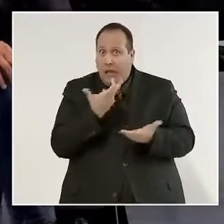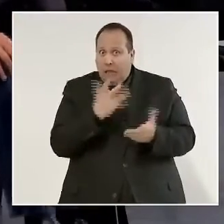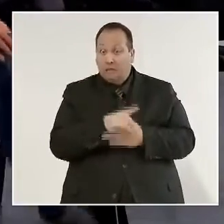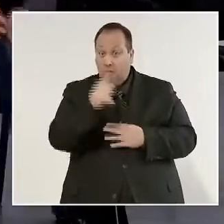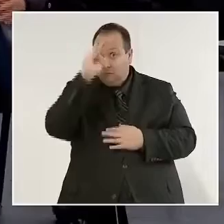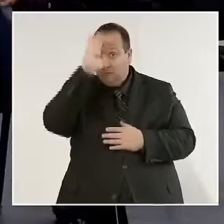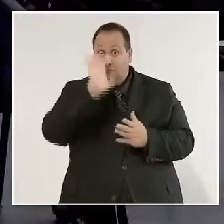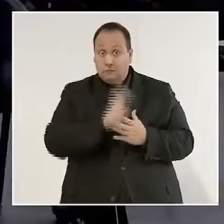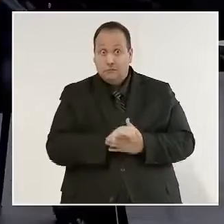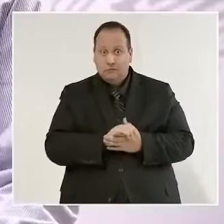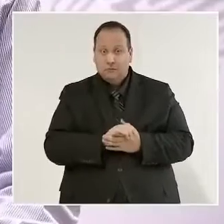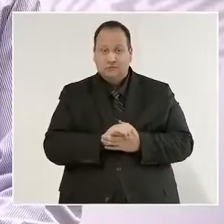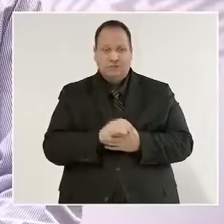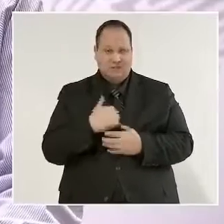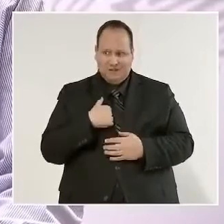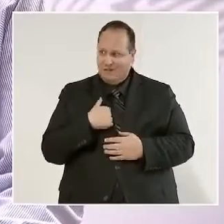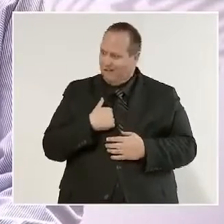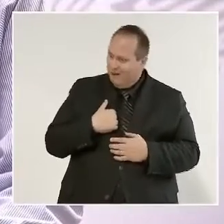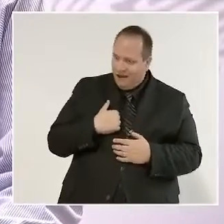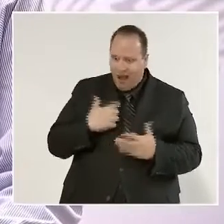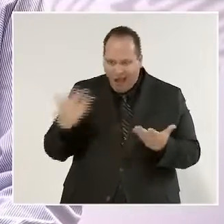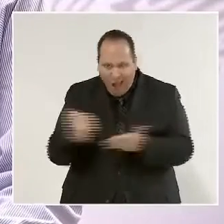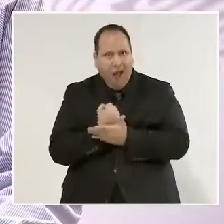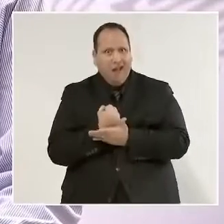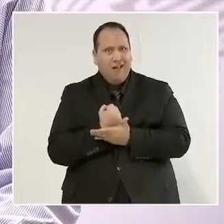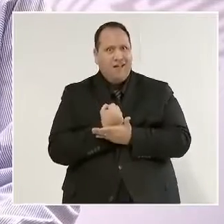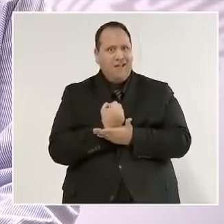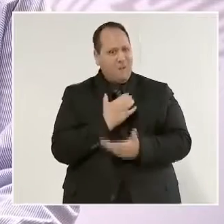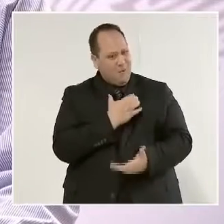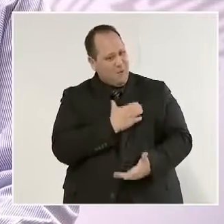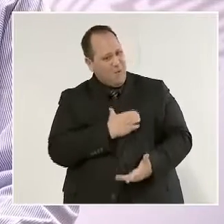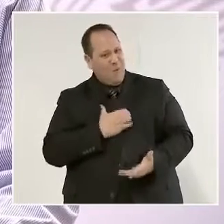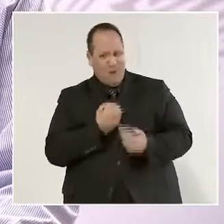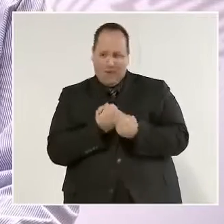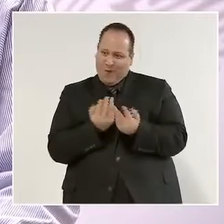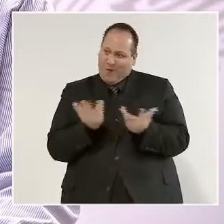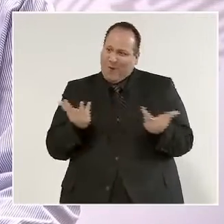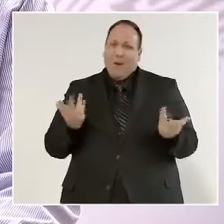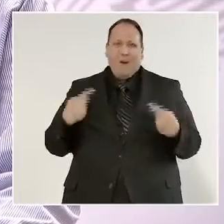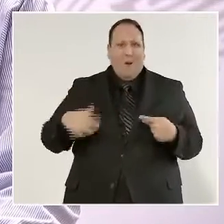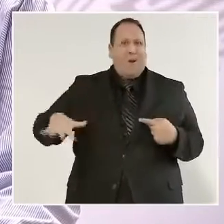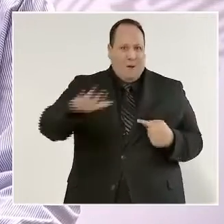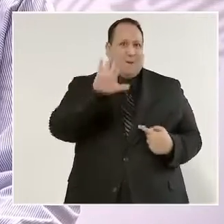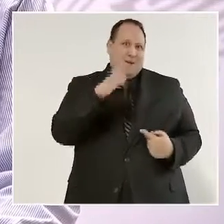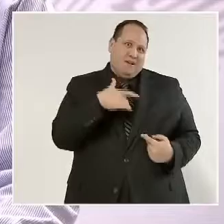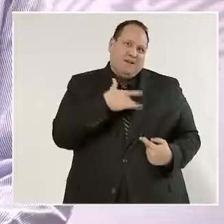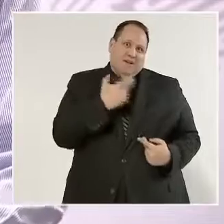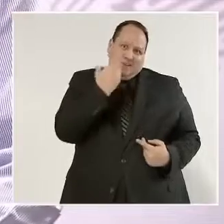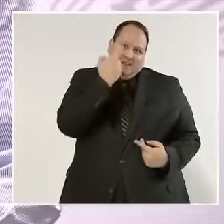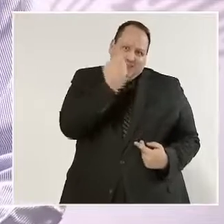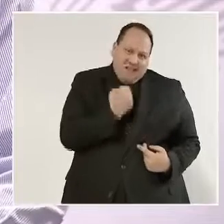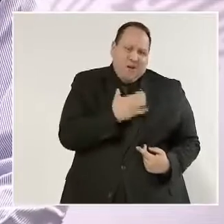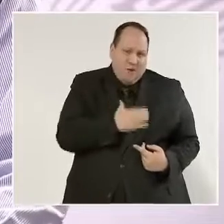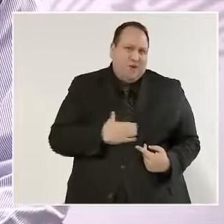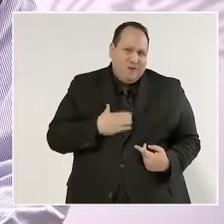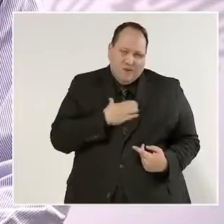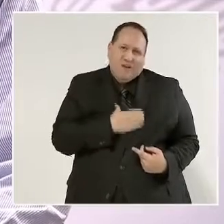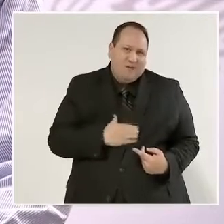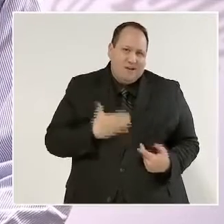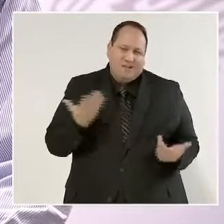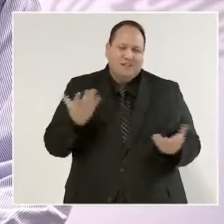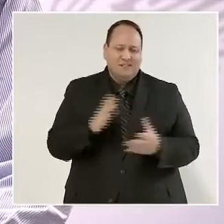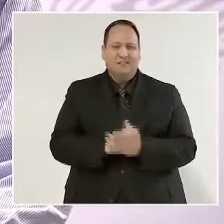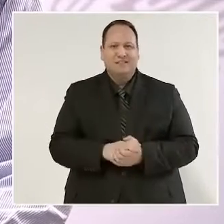imagínense si no estoy contento con el pueblo de Baja California. No es por eso.